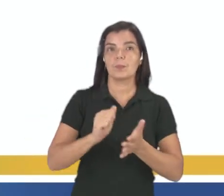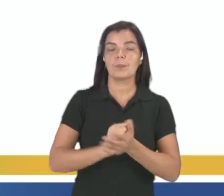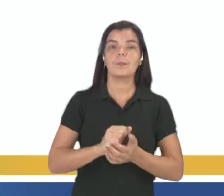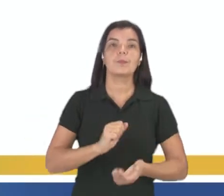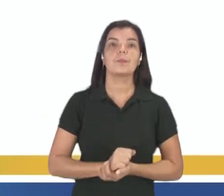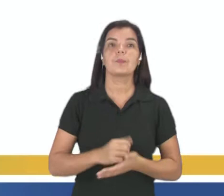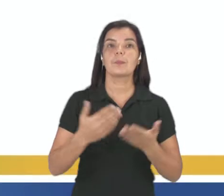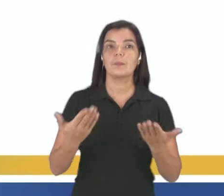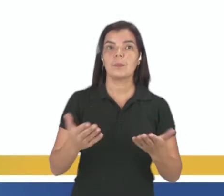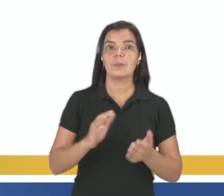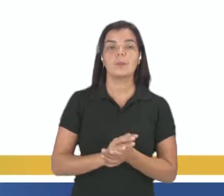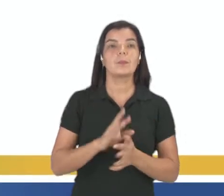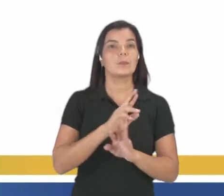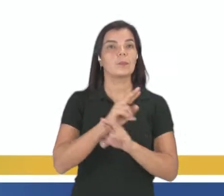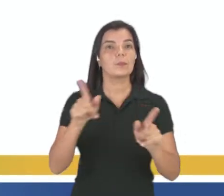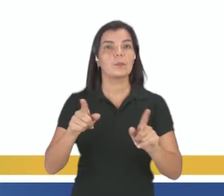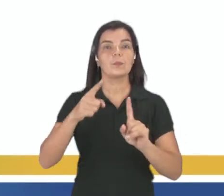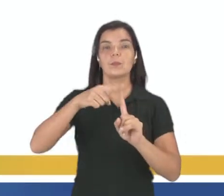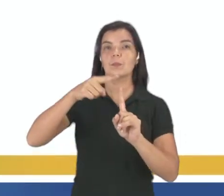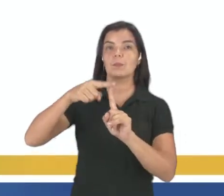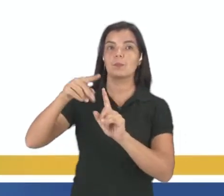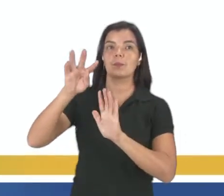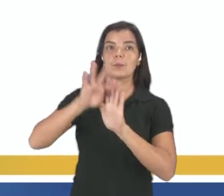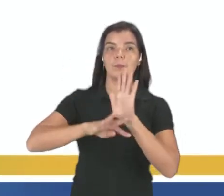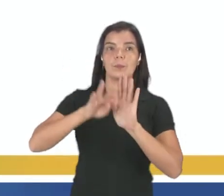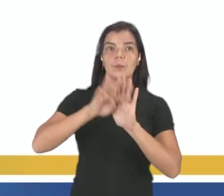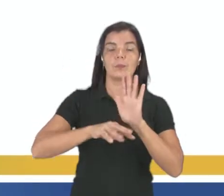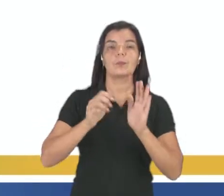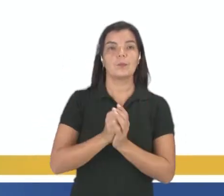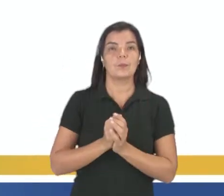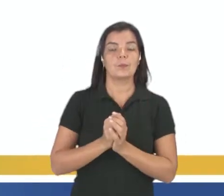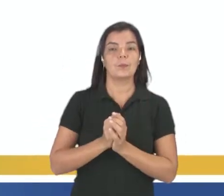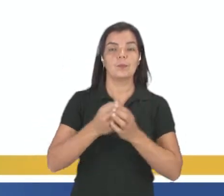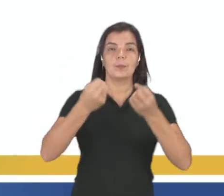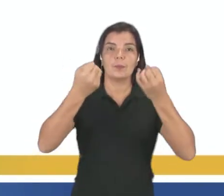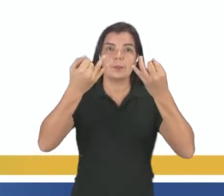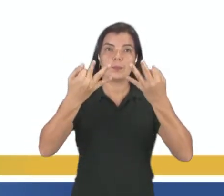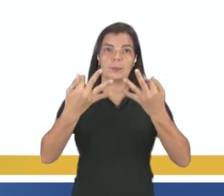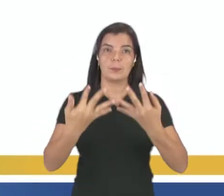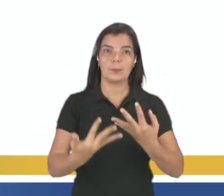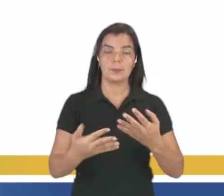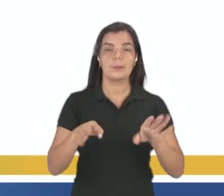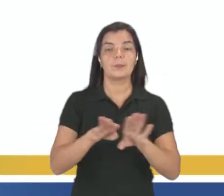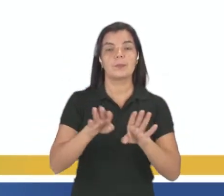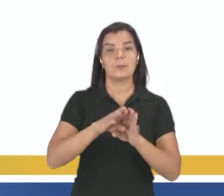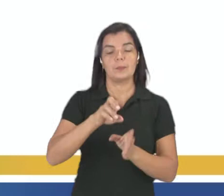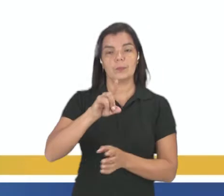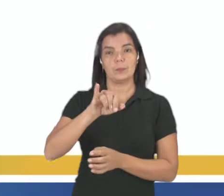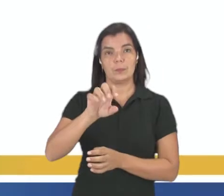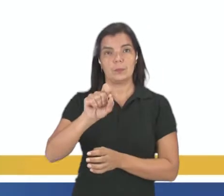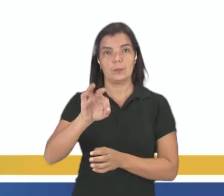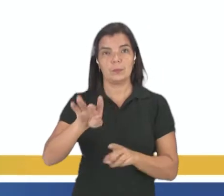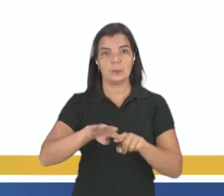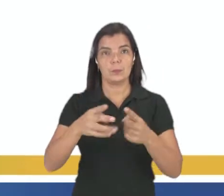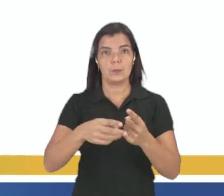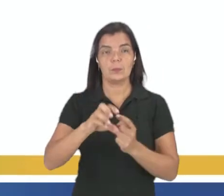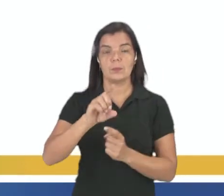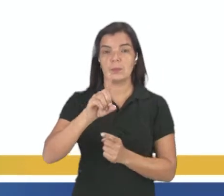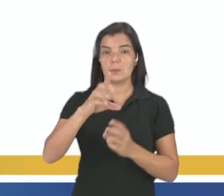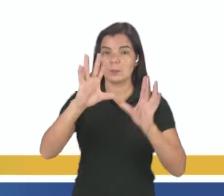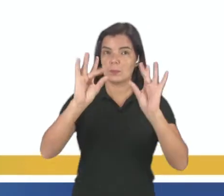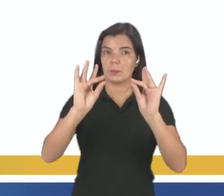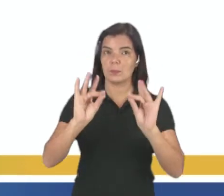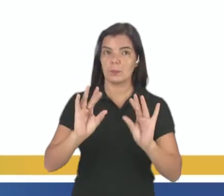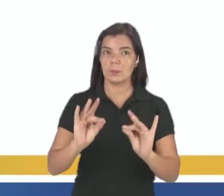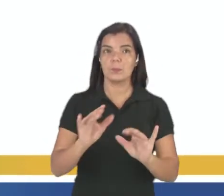¿ok? Así, las diferentes tipologías textuales son narración, disertación,